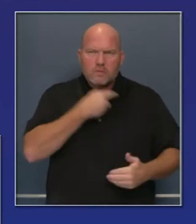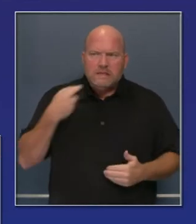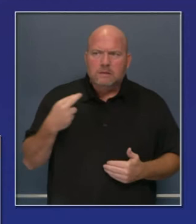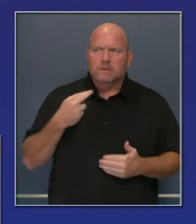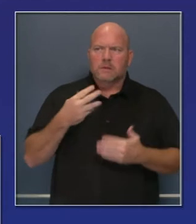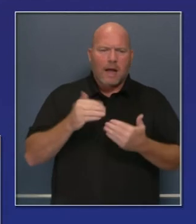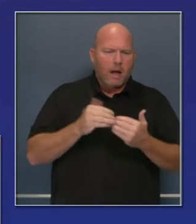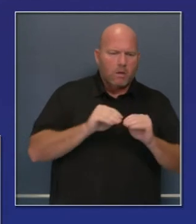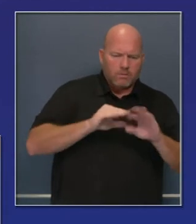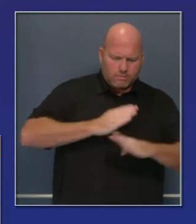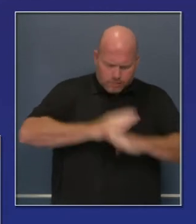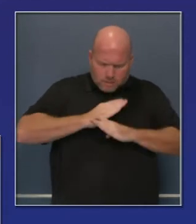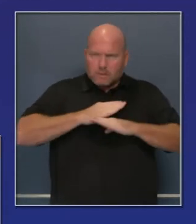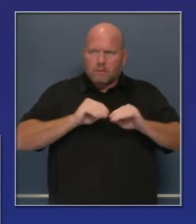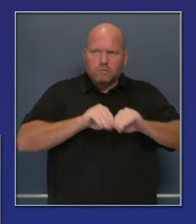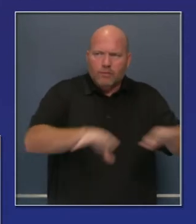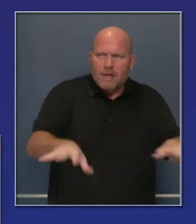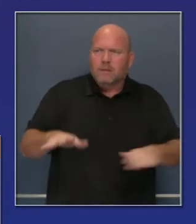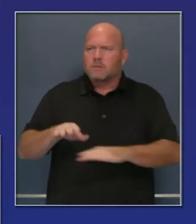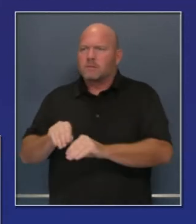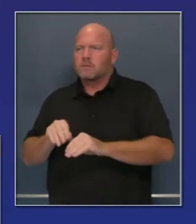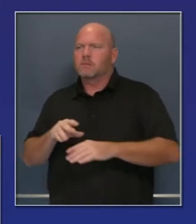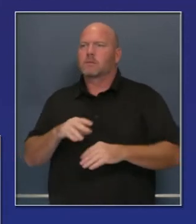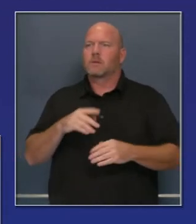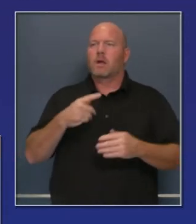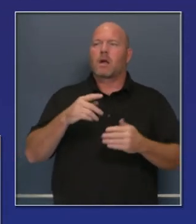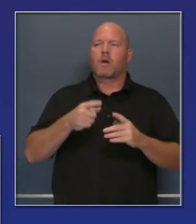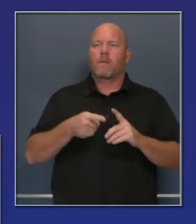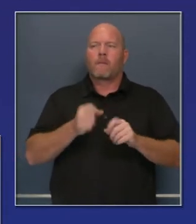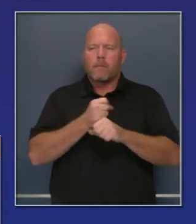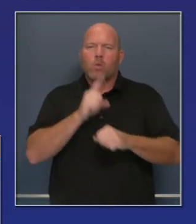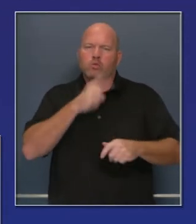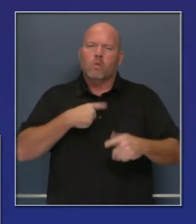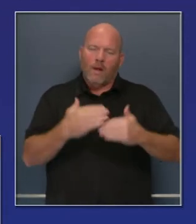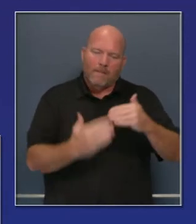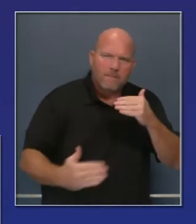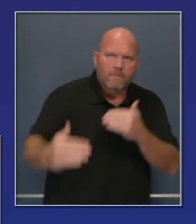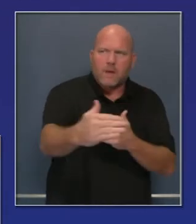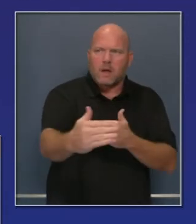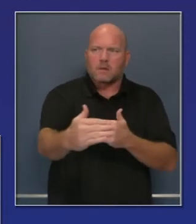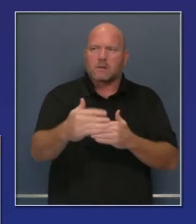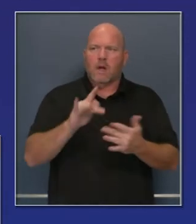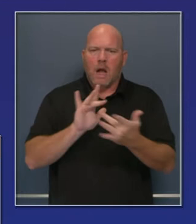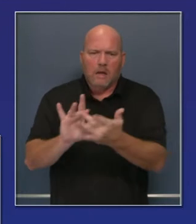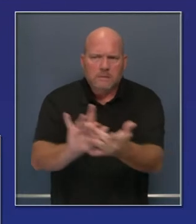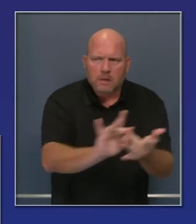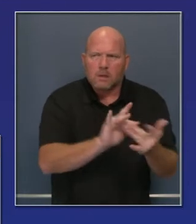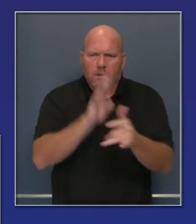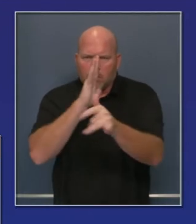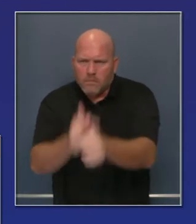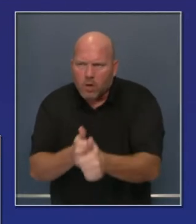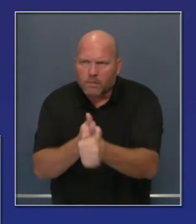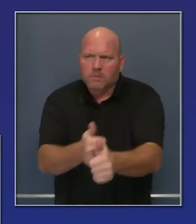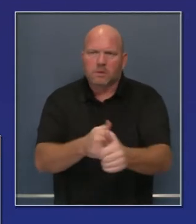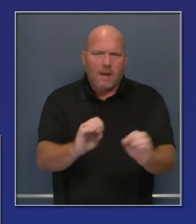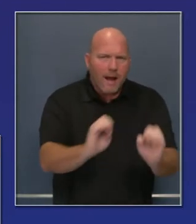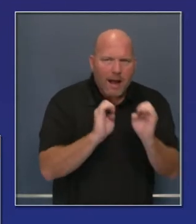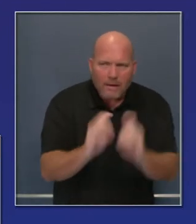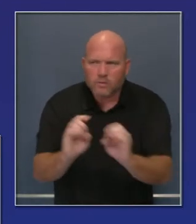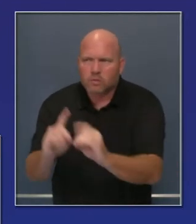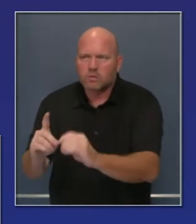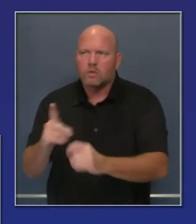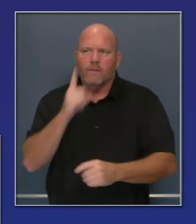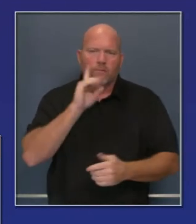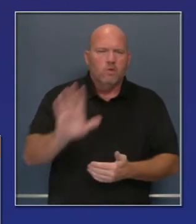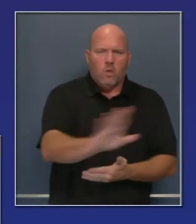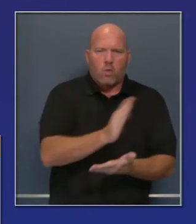de la perspectiva de propagación en la comunidad. Por eso tenemos que asegurarnos de hacer todavía más. El rastreo de contactos, la